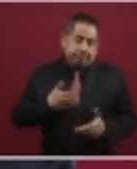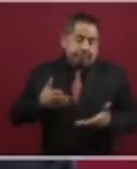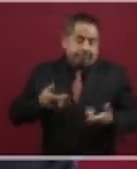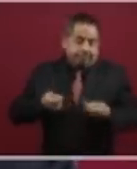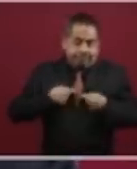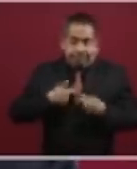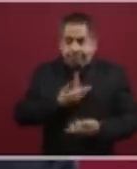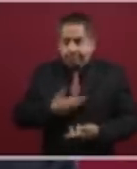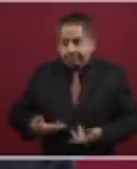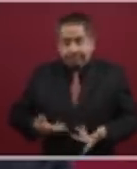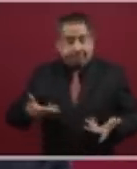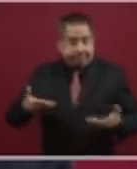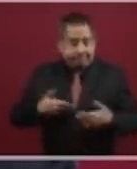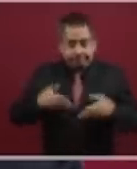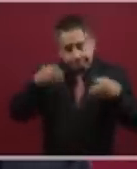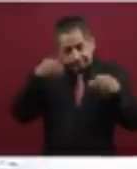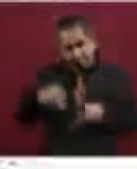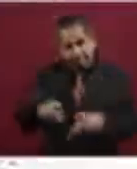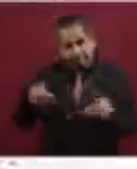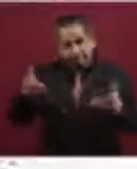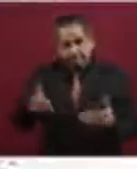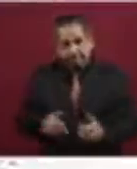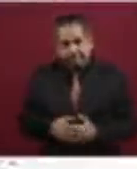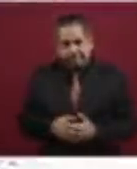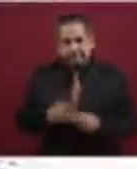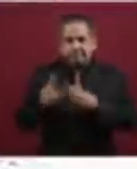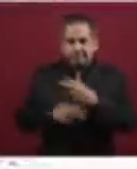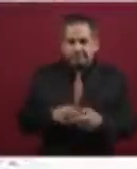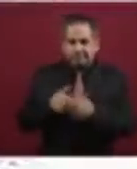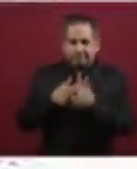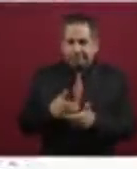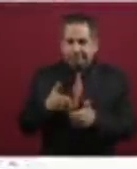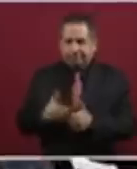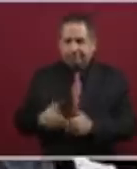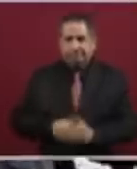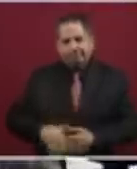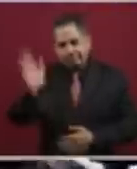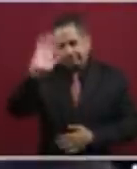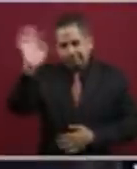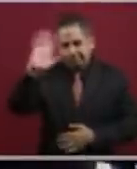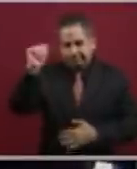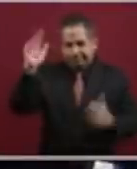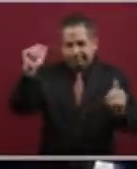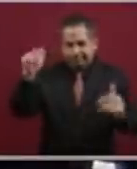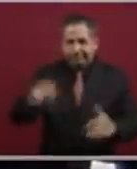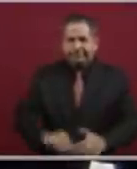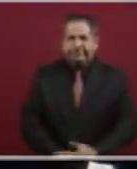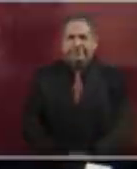y vamos hacia adelante. Adiós, adiós.